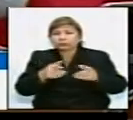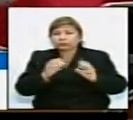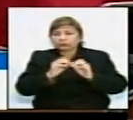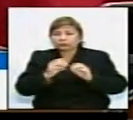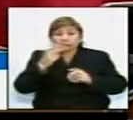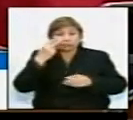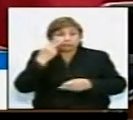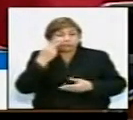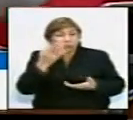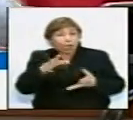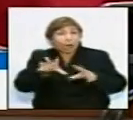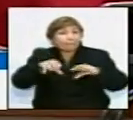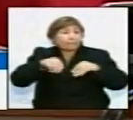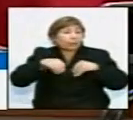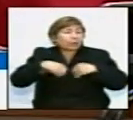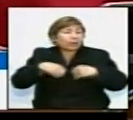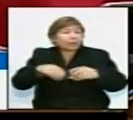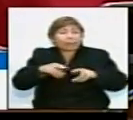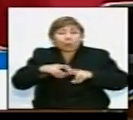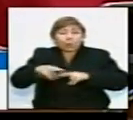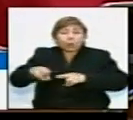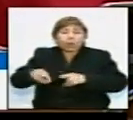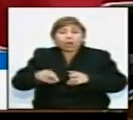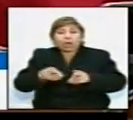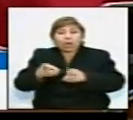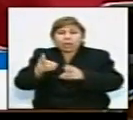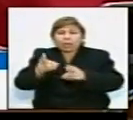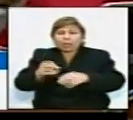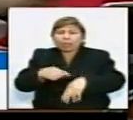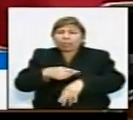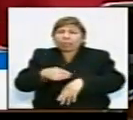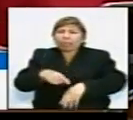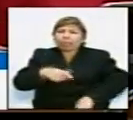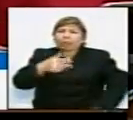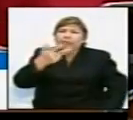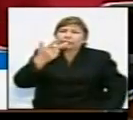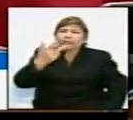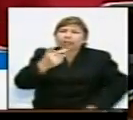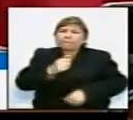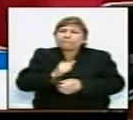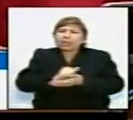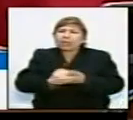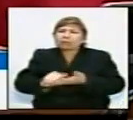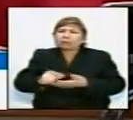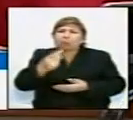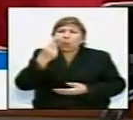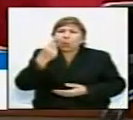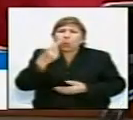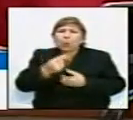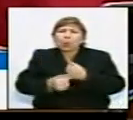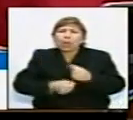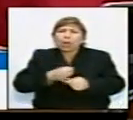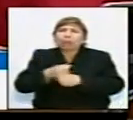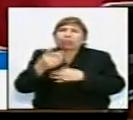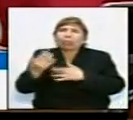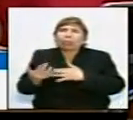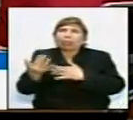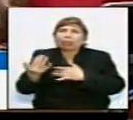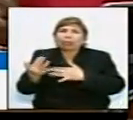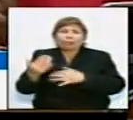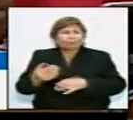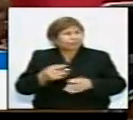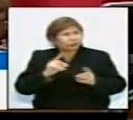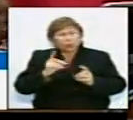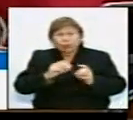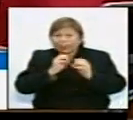para aprobar un expediente para un canal, y nos demoramos entre 3 meses y 1 año. Y eso es algo que tenemos que corregir. Y no lo